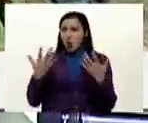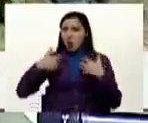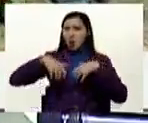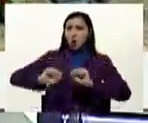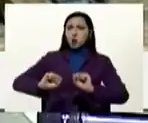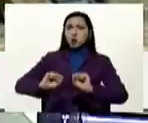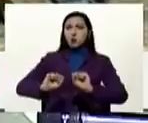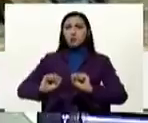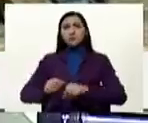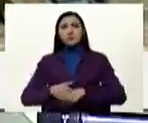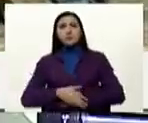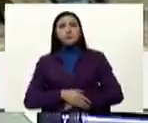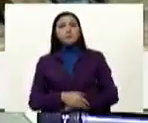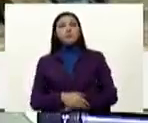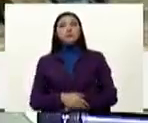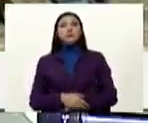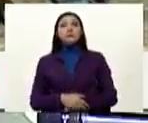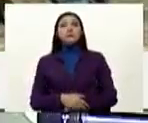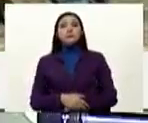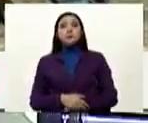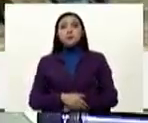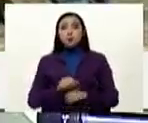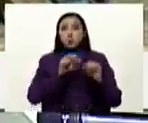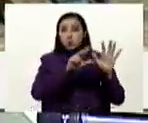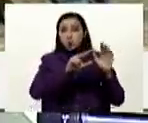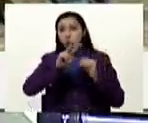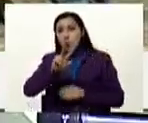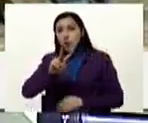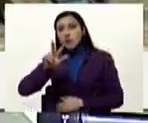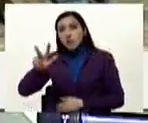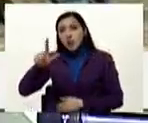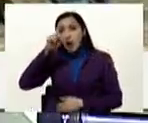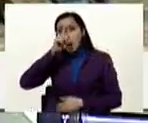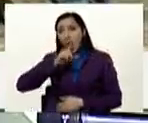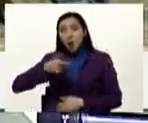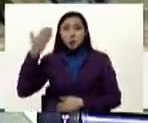acabarlos. Hace 823 años